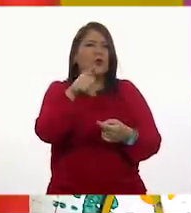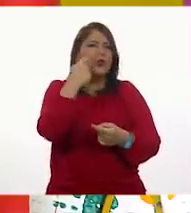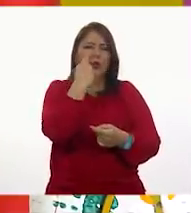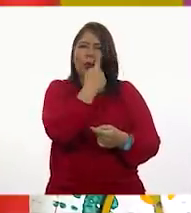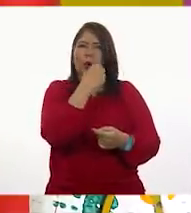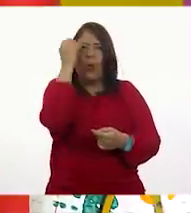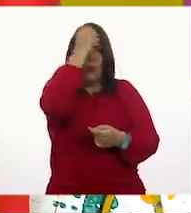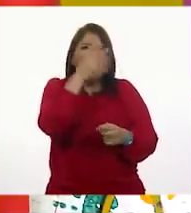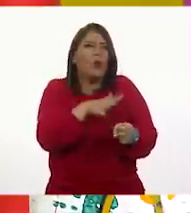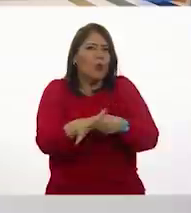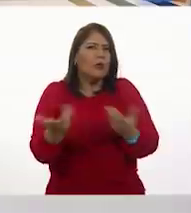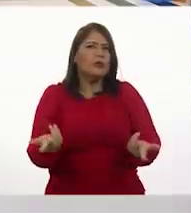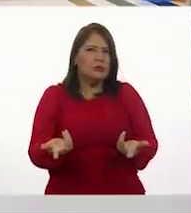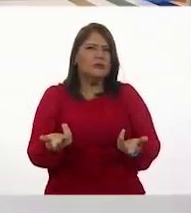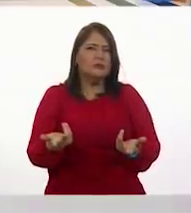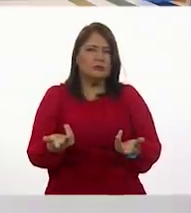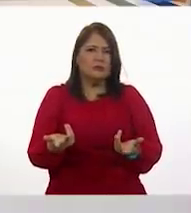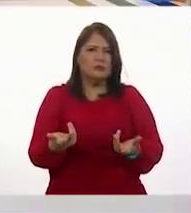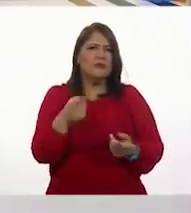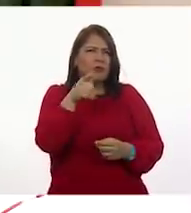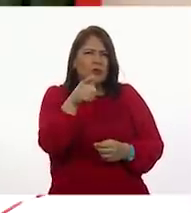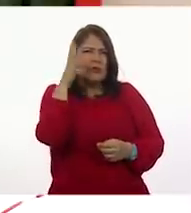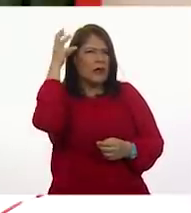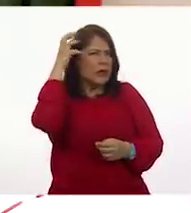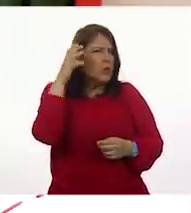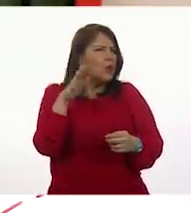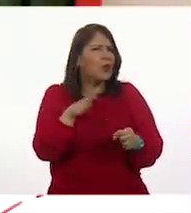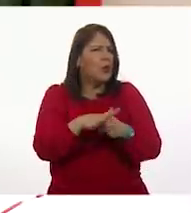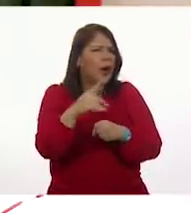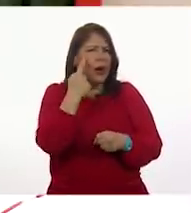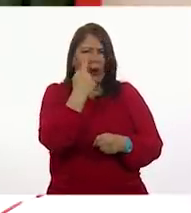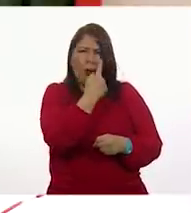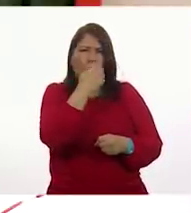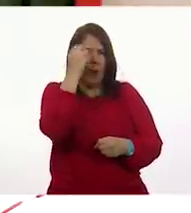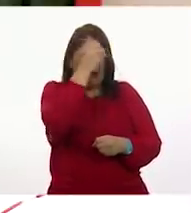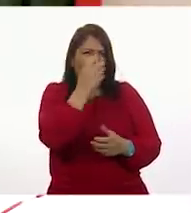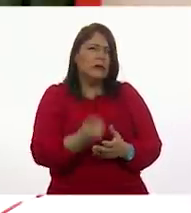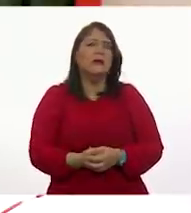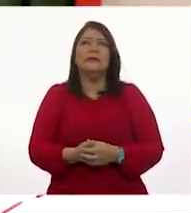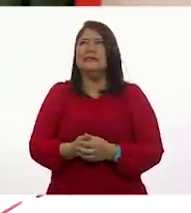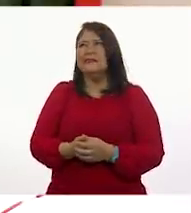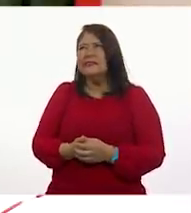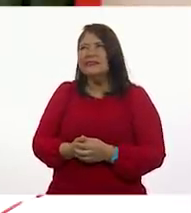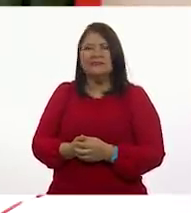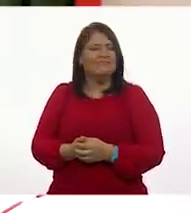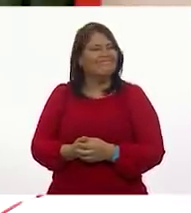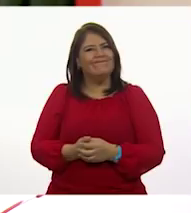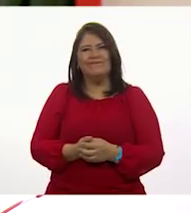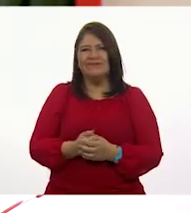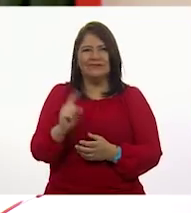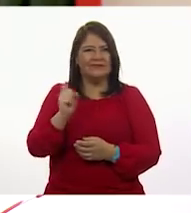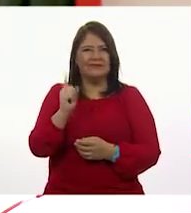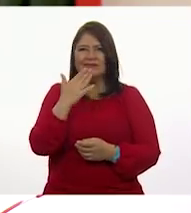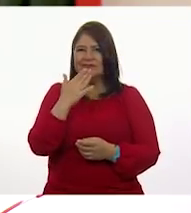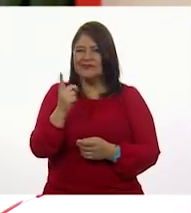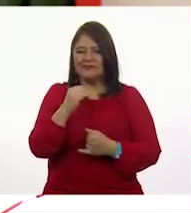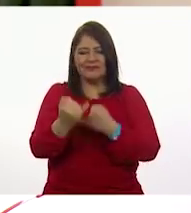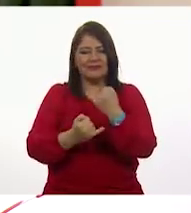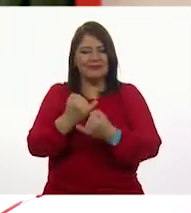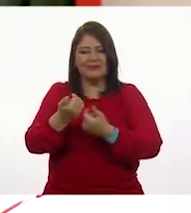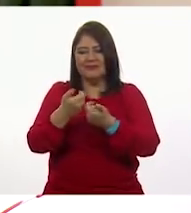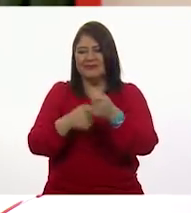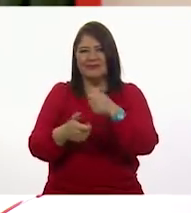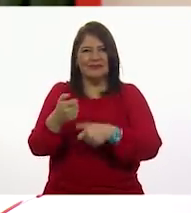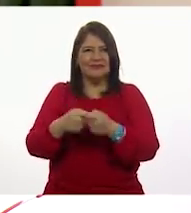ustedes? ¿Qué opinas tú, Panchito? Pues, no estaba bien que jugaran con la plastilina